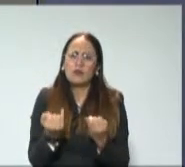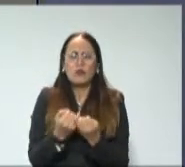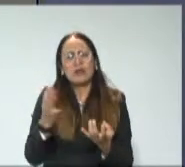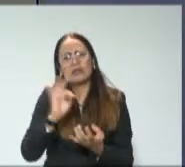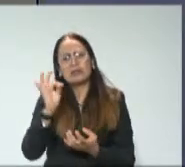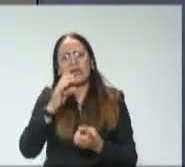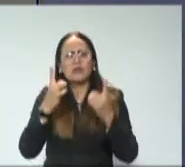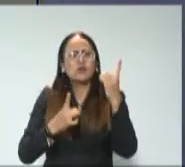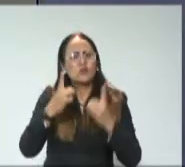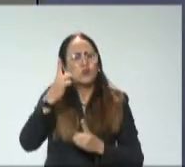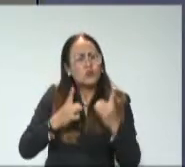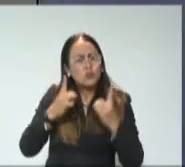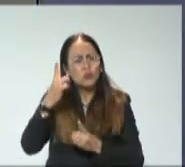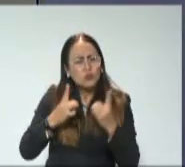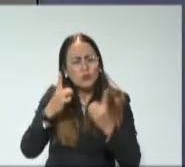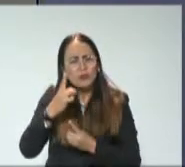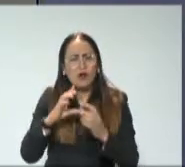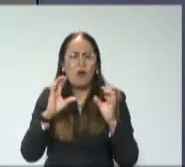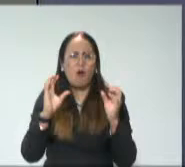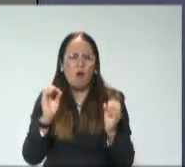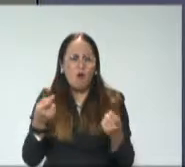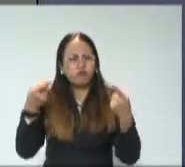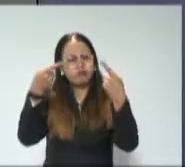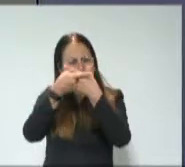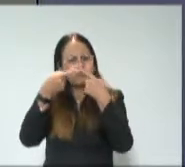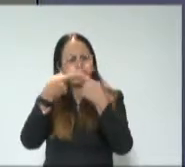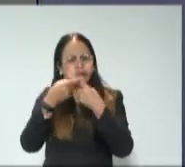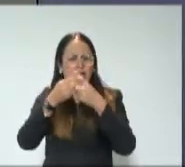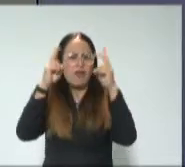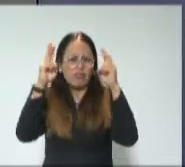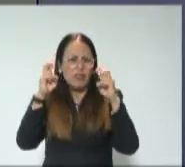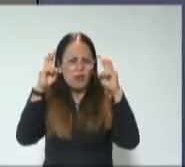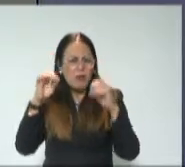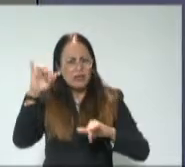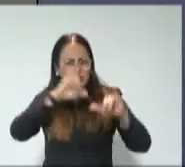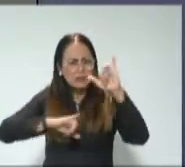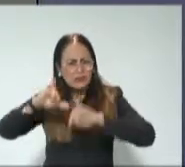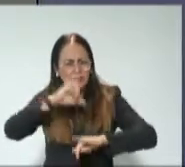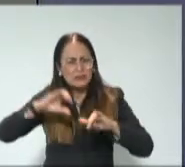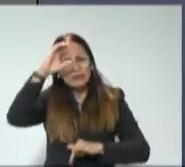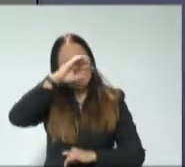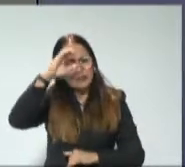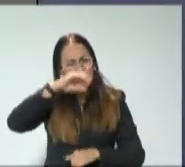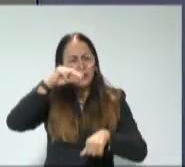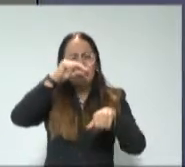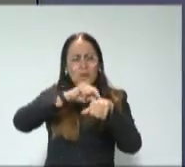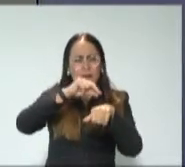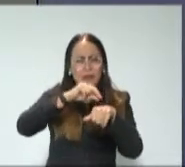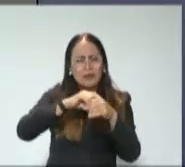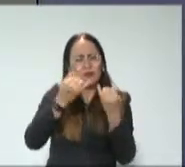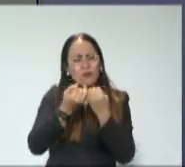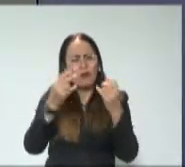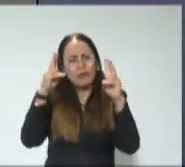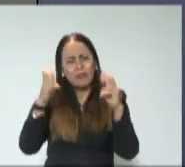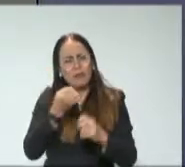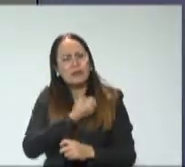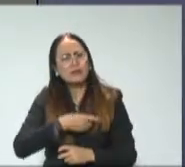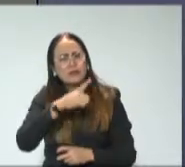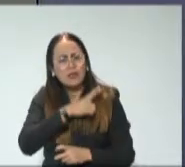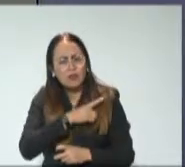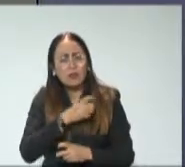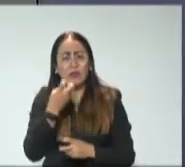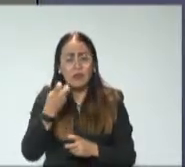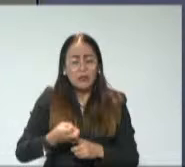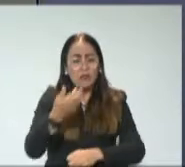dudas de las de las discrepancias científicas médicas sanitarias que tiene que haber no es fácil